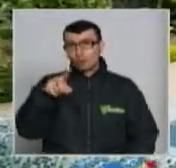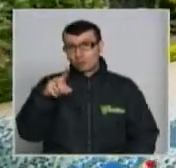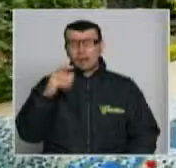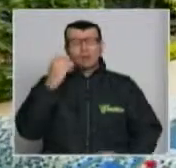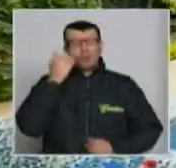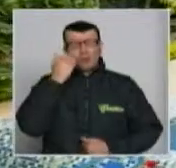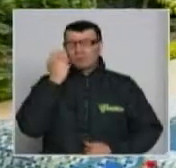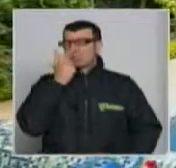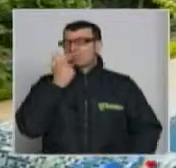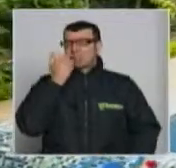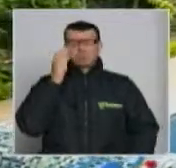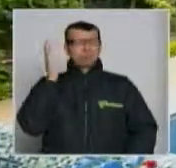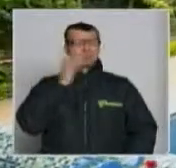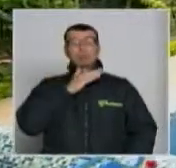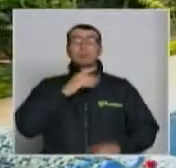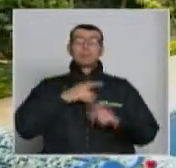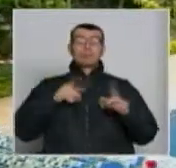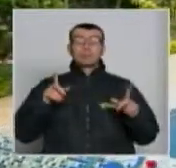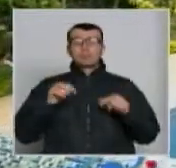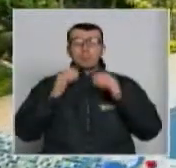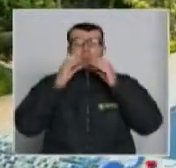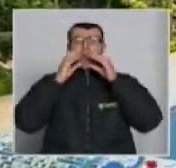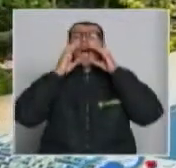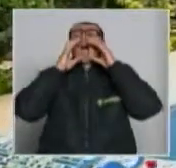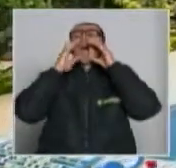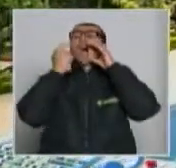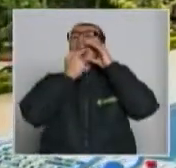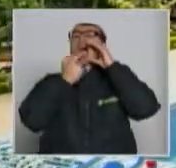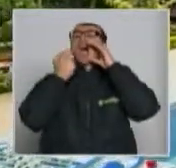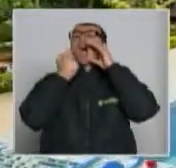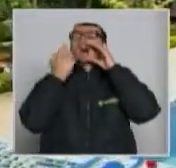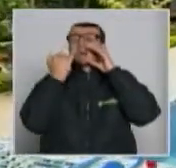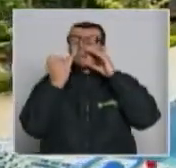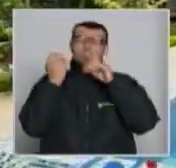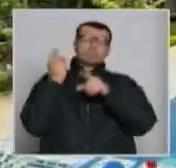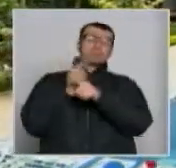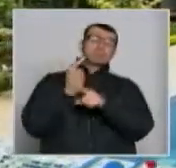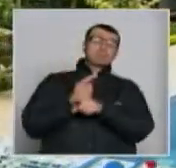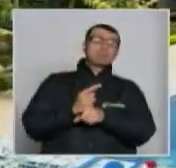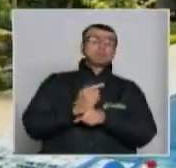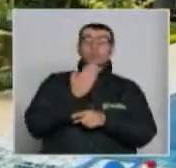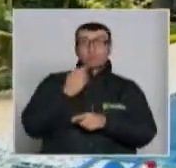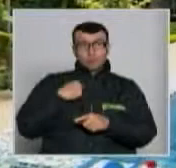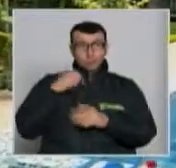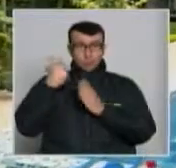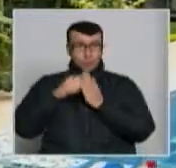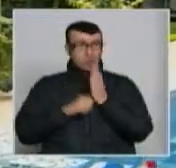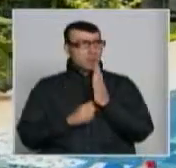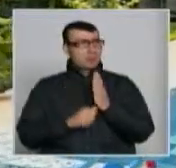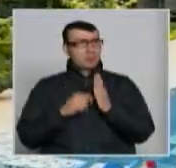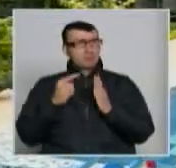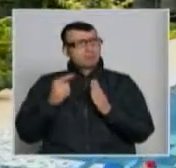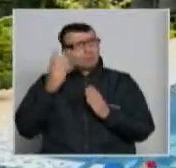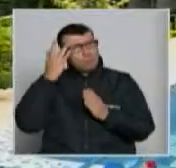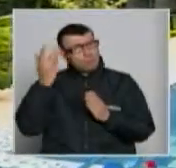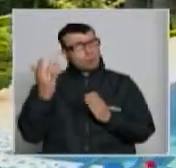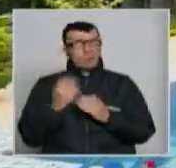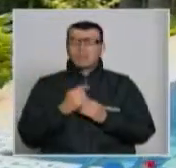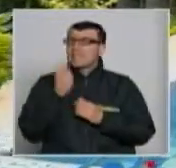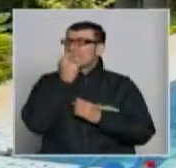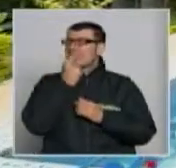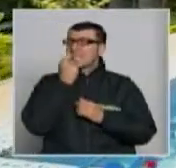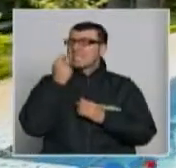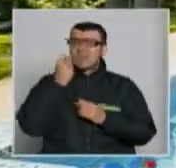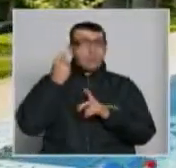allá cuando abrimos la boca que tenemos que tener presente. La razón por la cual yo hago un programa de